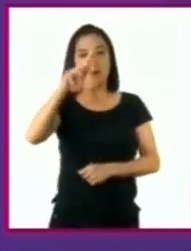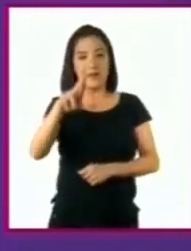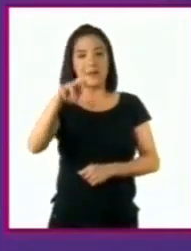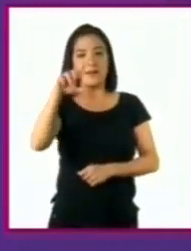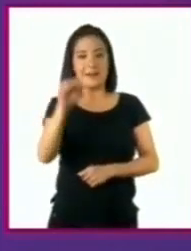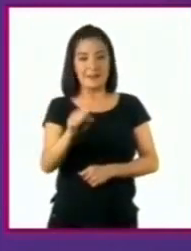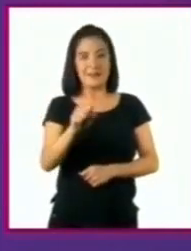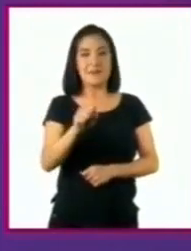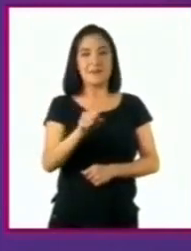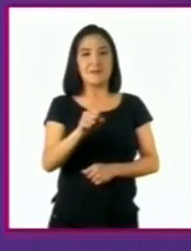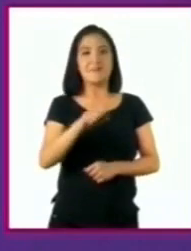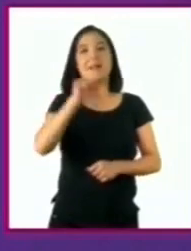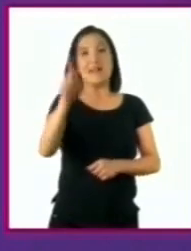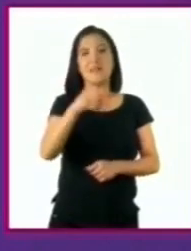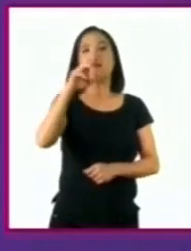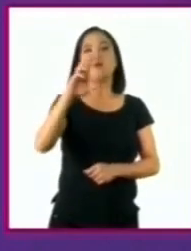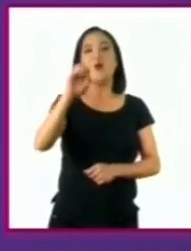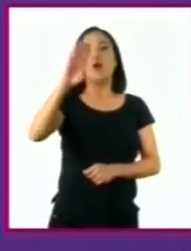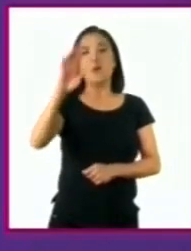PQRS sea un romboide.